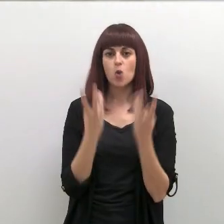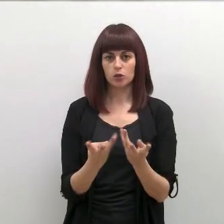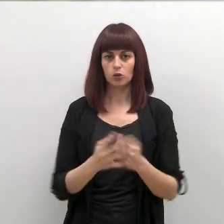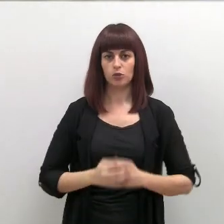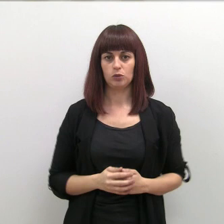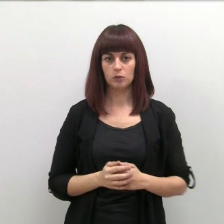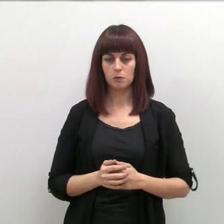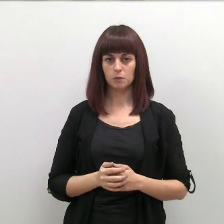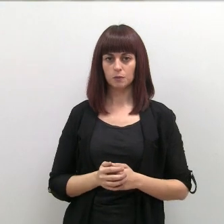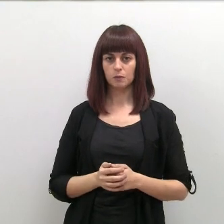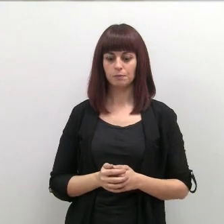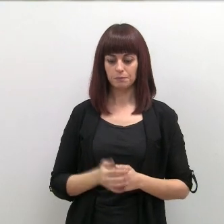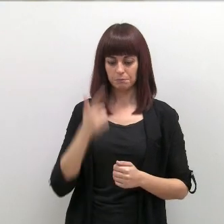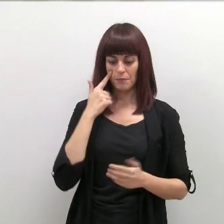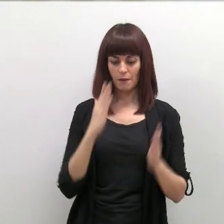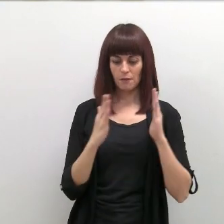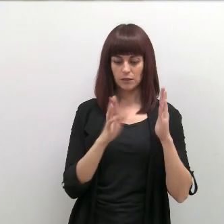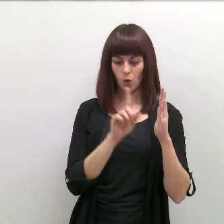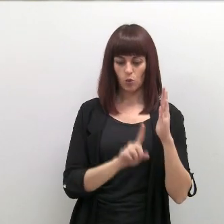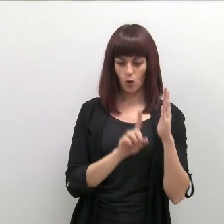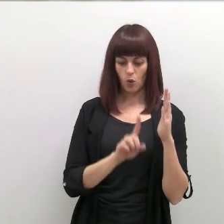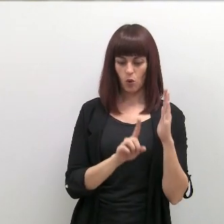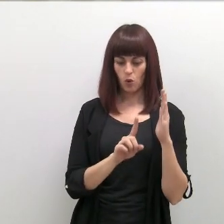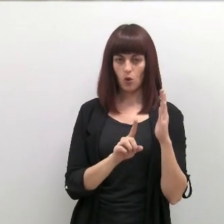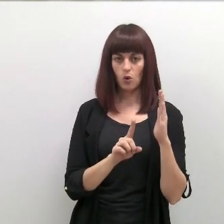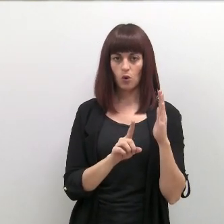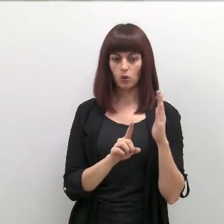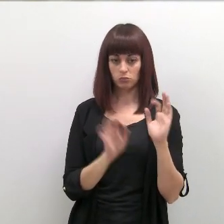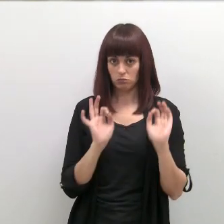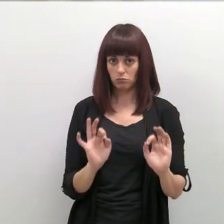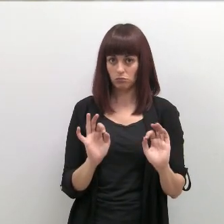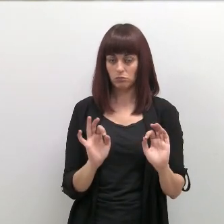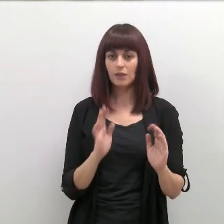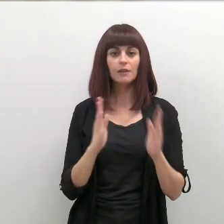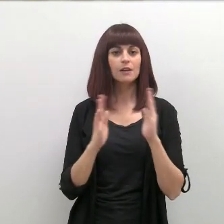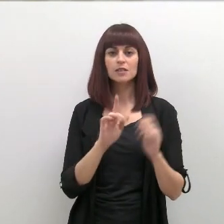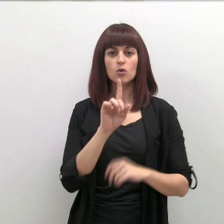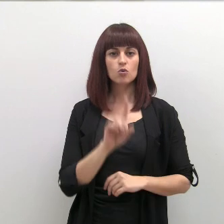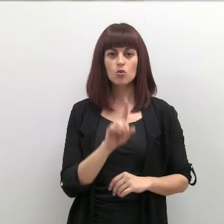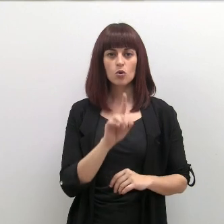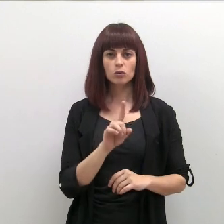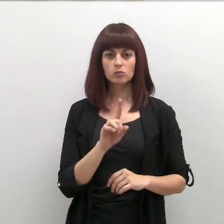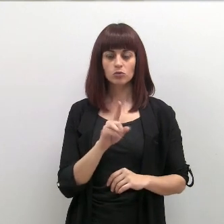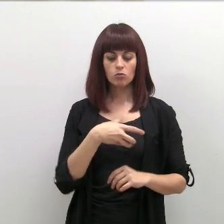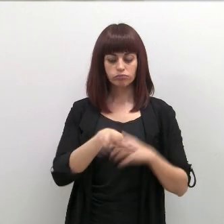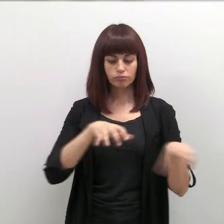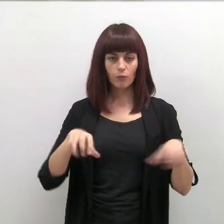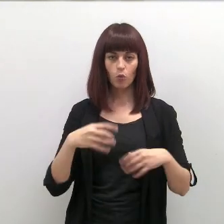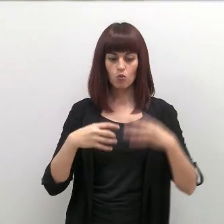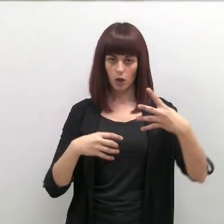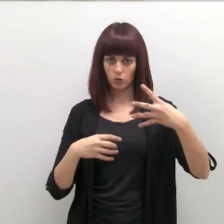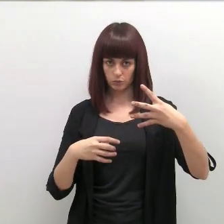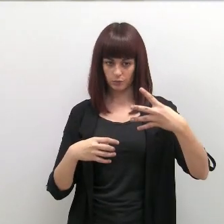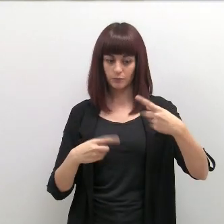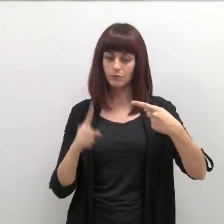Bueno, de la fase 1 como tal, o sea, la fase 1 se divide en 4 subfases. De